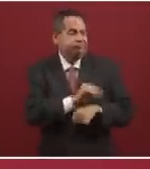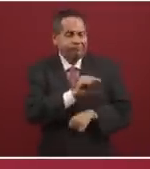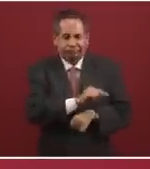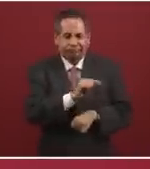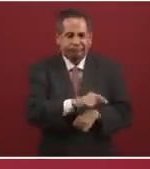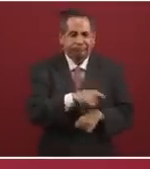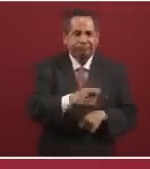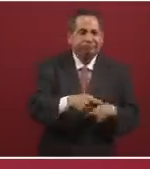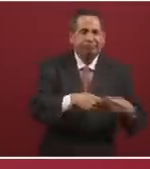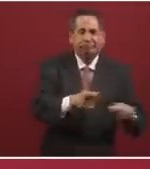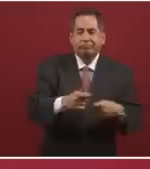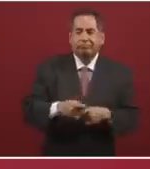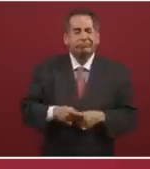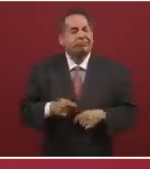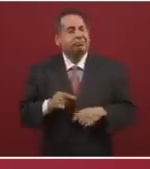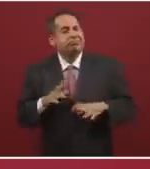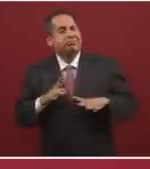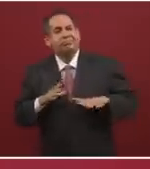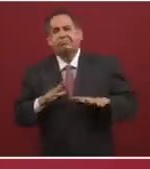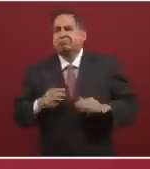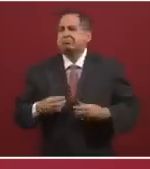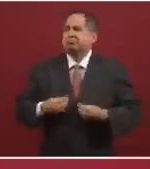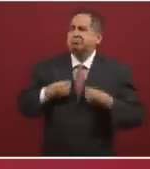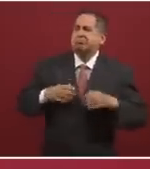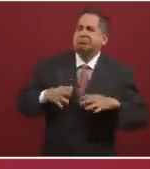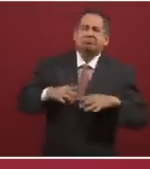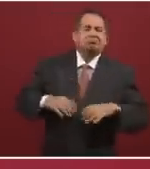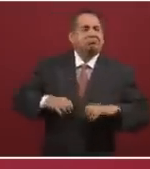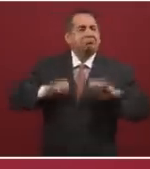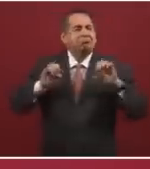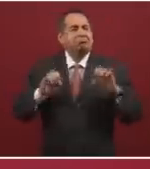y dándose la gran vida.